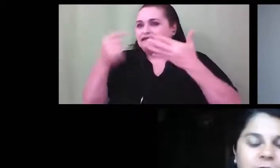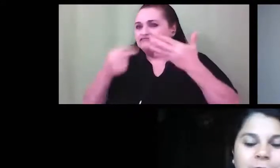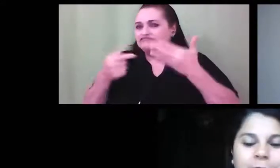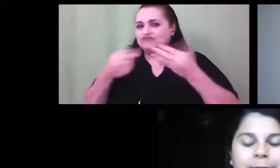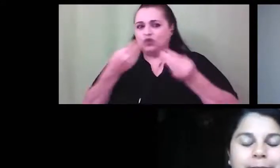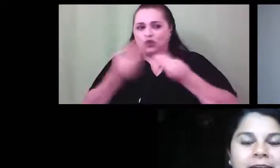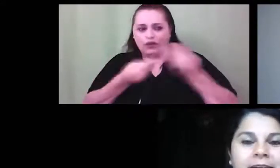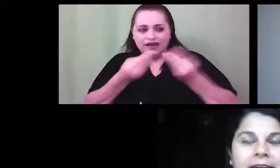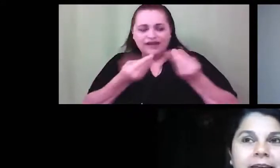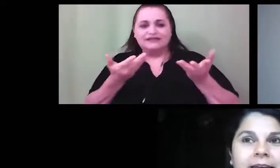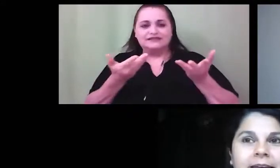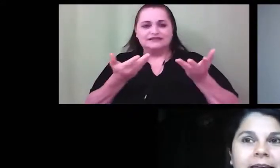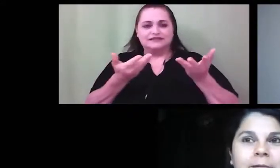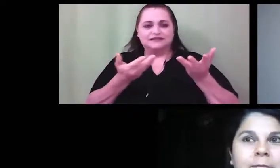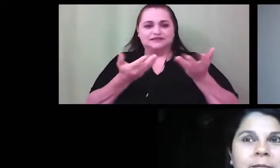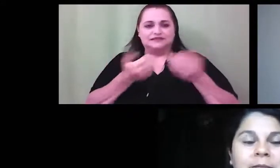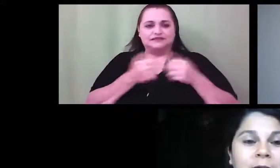estos.